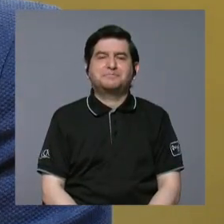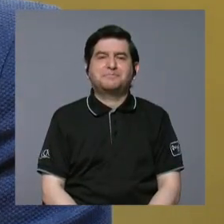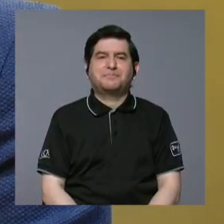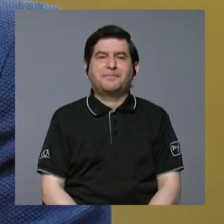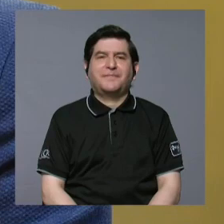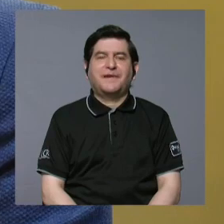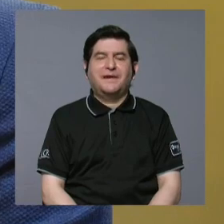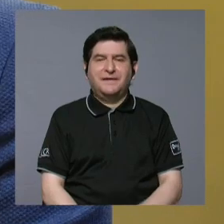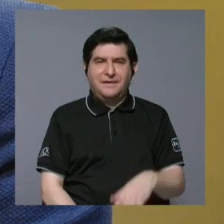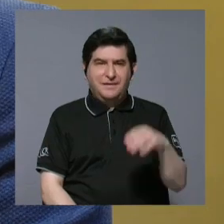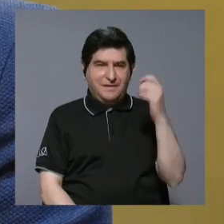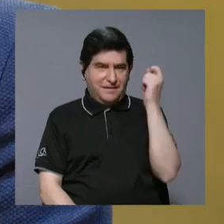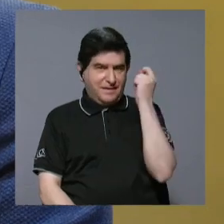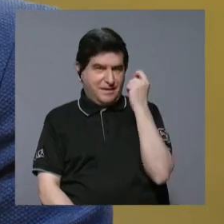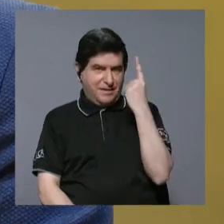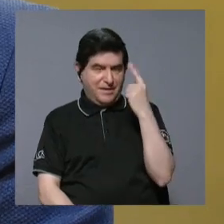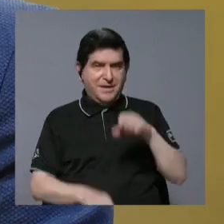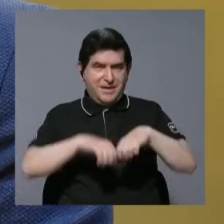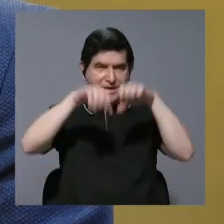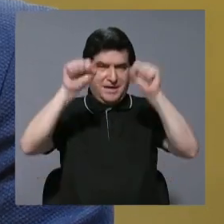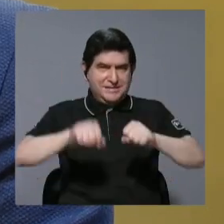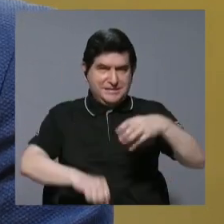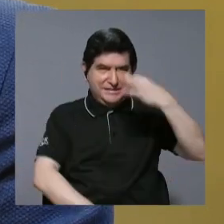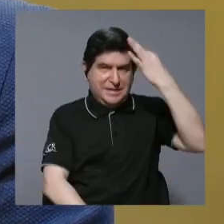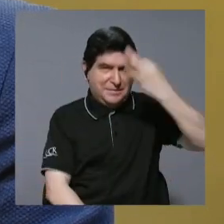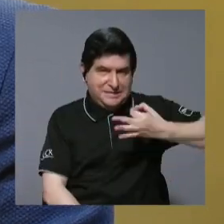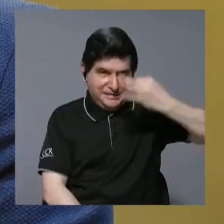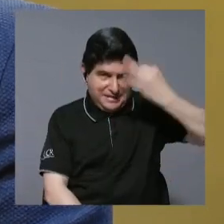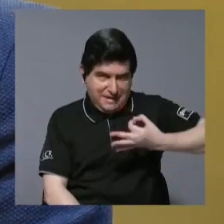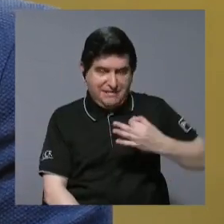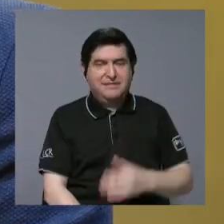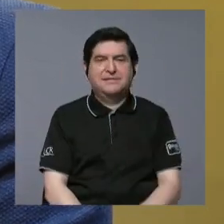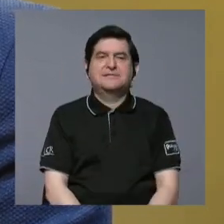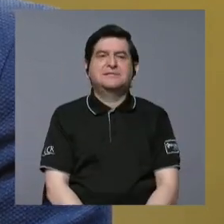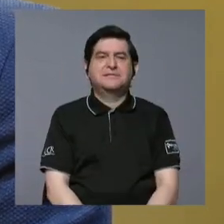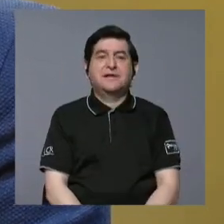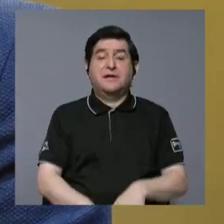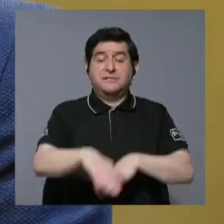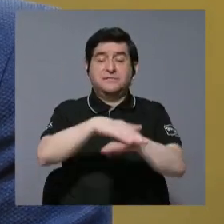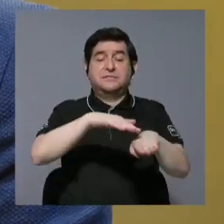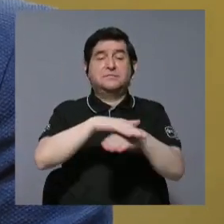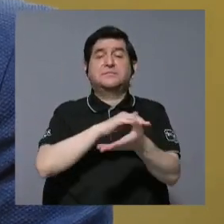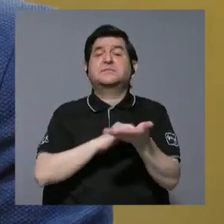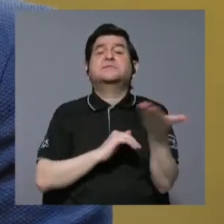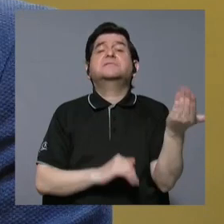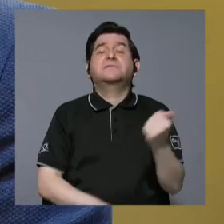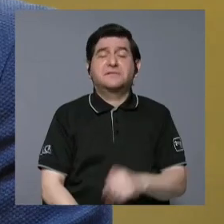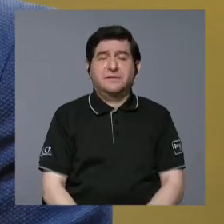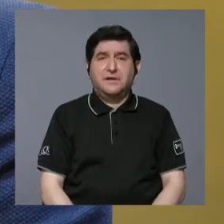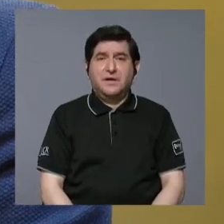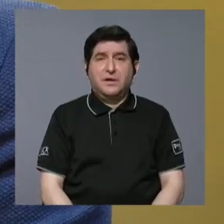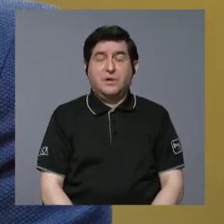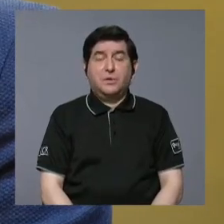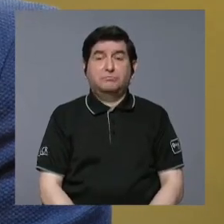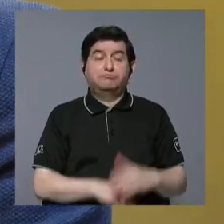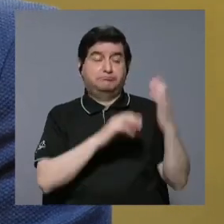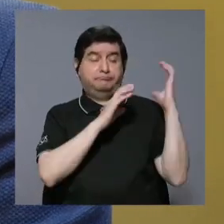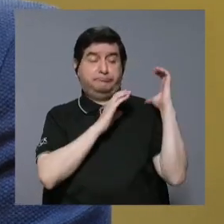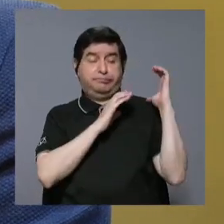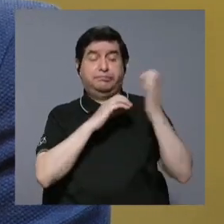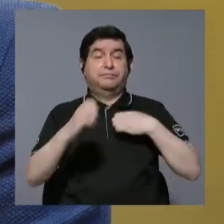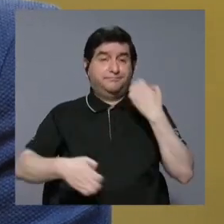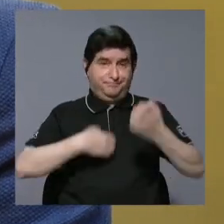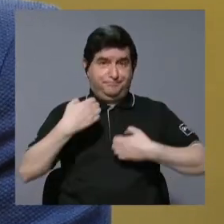La comprensión de los sistemas de creencias se basa precisamente en mucha carga